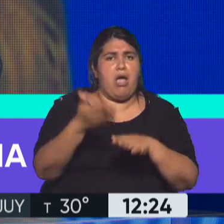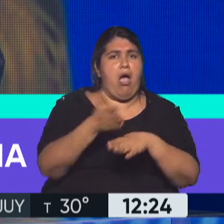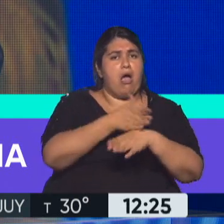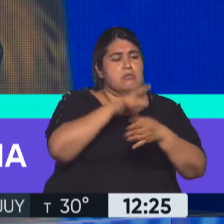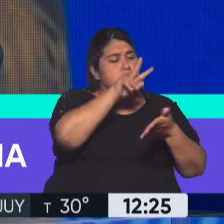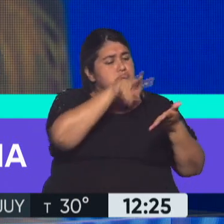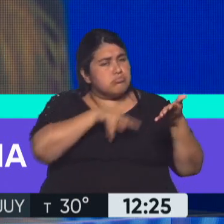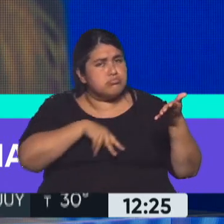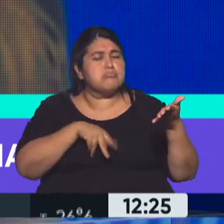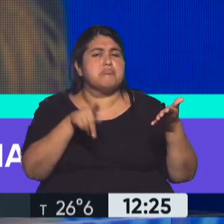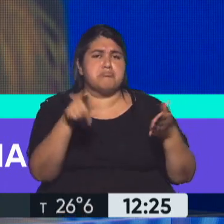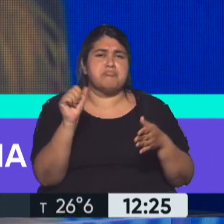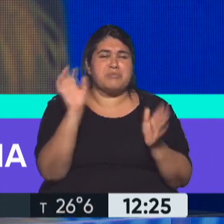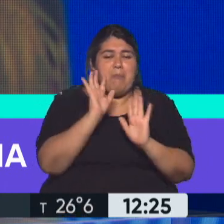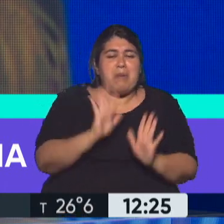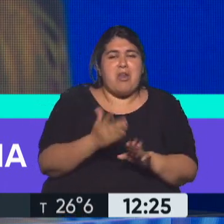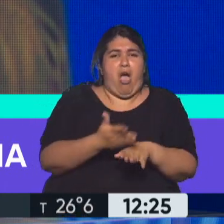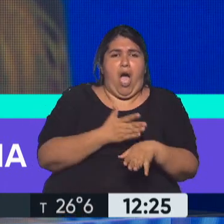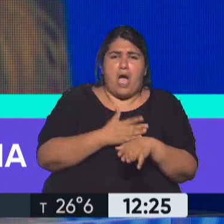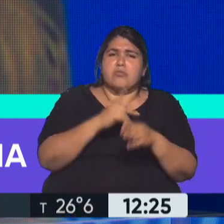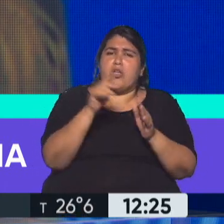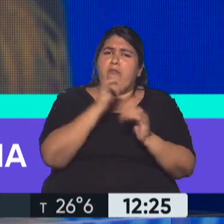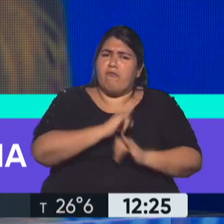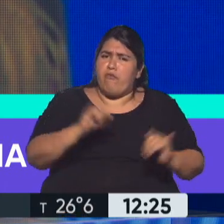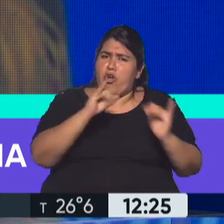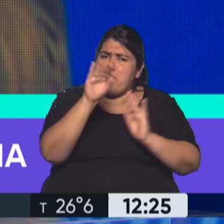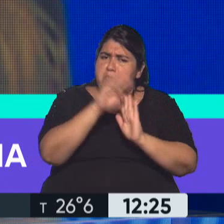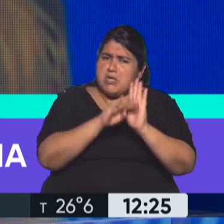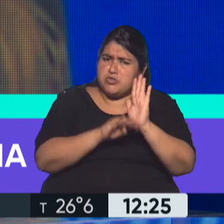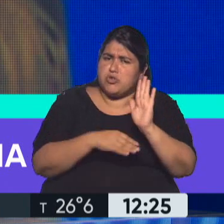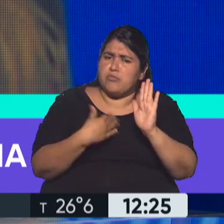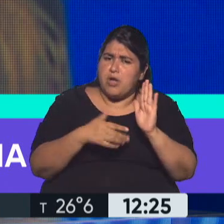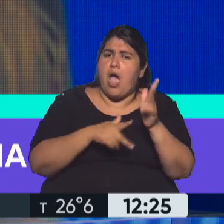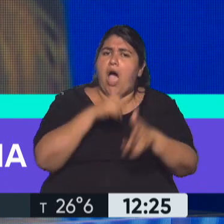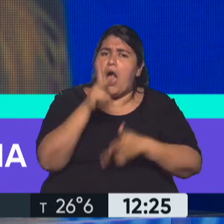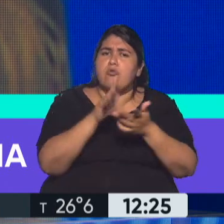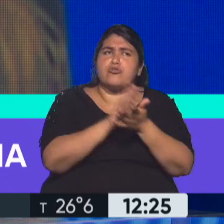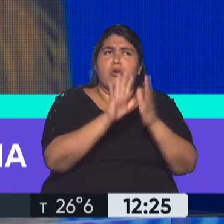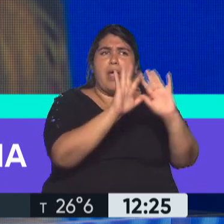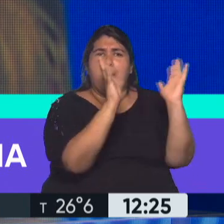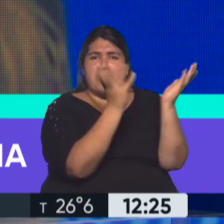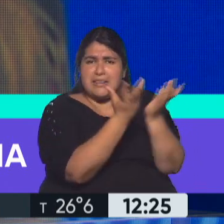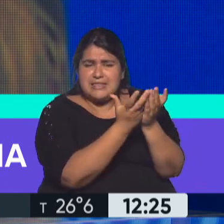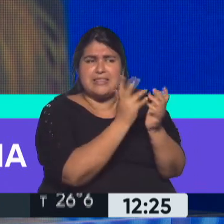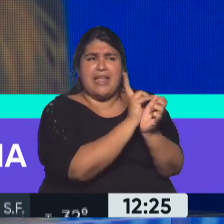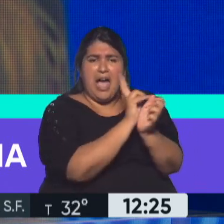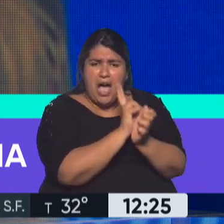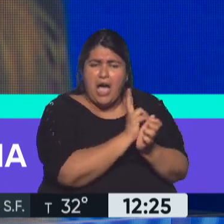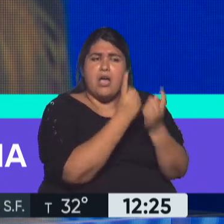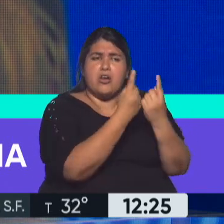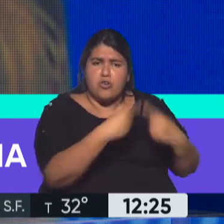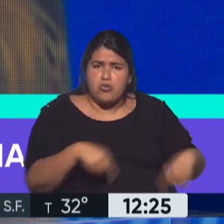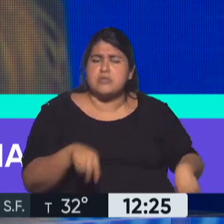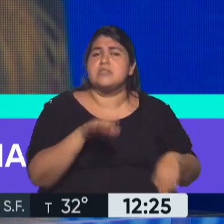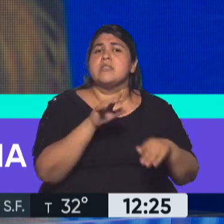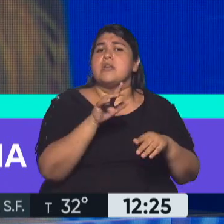leído, con mucho contenido, algunos de los que mencionaste, inclusive habló de la cuestión ambiental y otras cuestiones que tienen que ver con